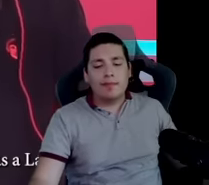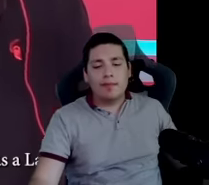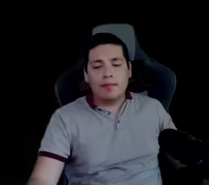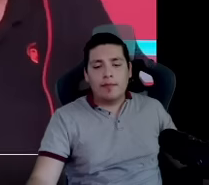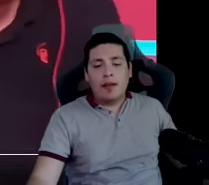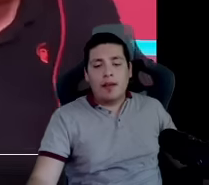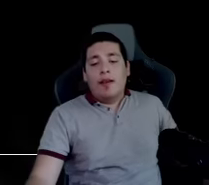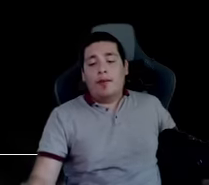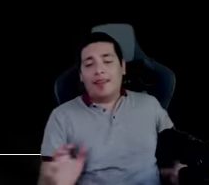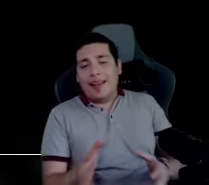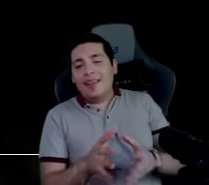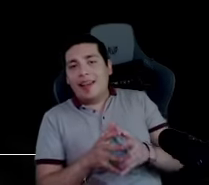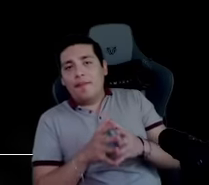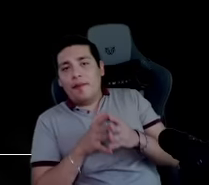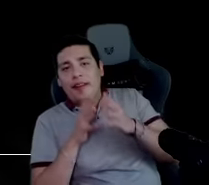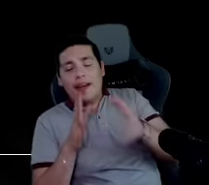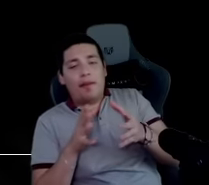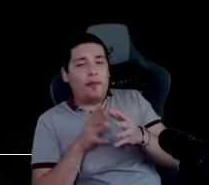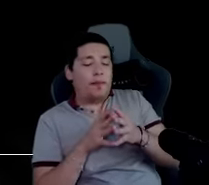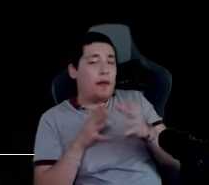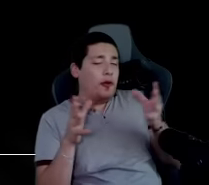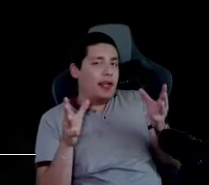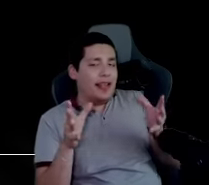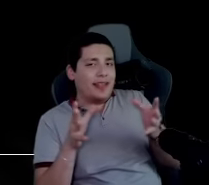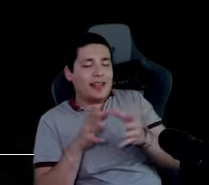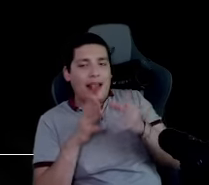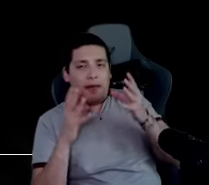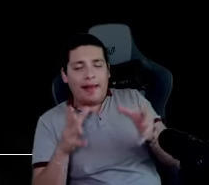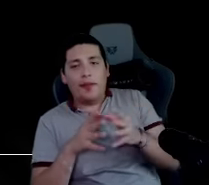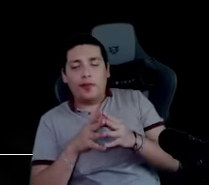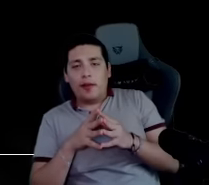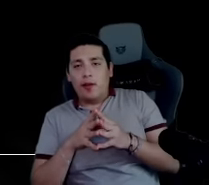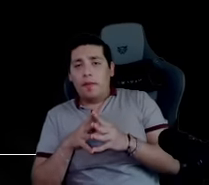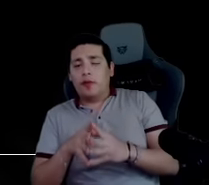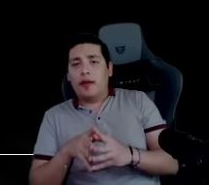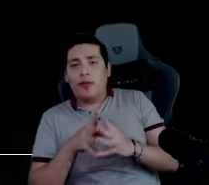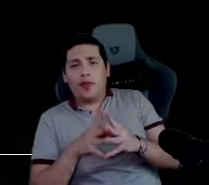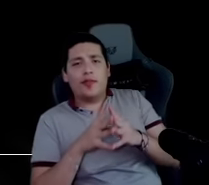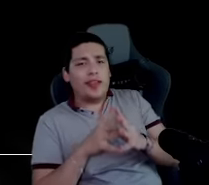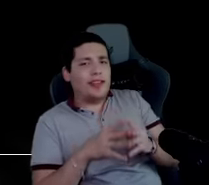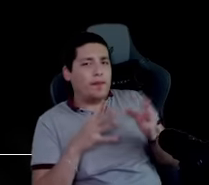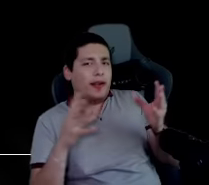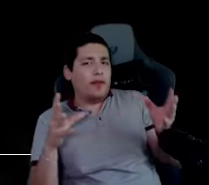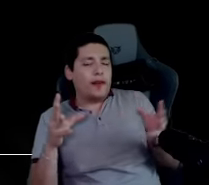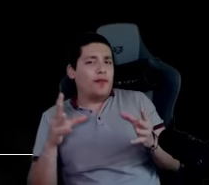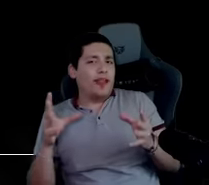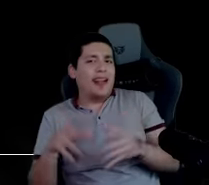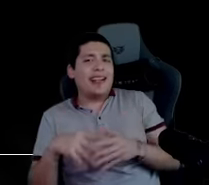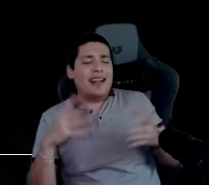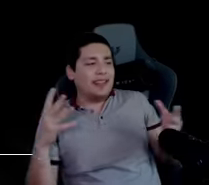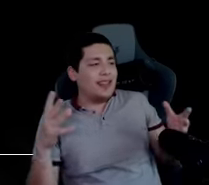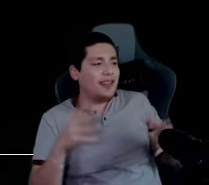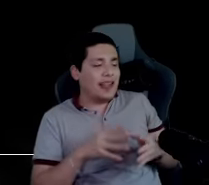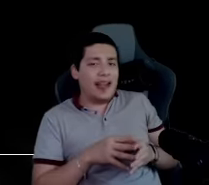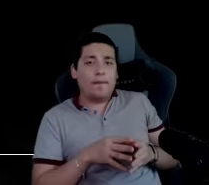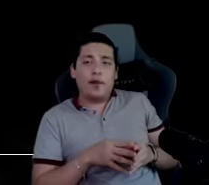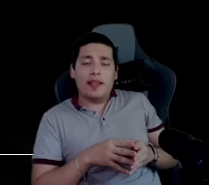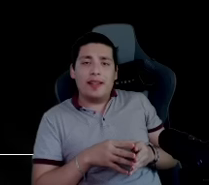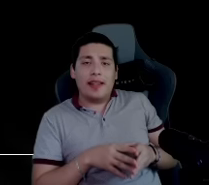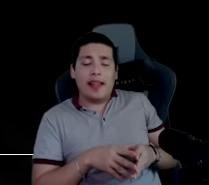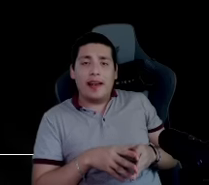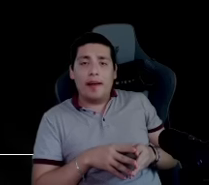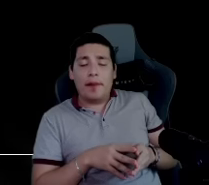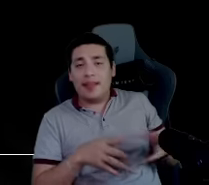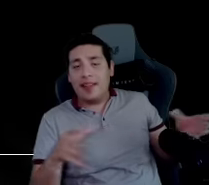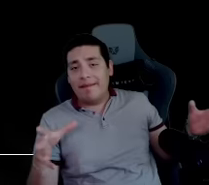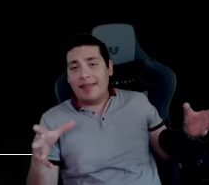bienvenidas a la base pues ahí esta familia Pablo Iglesias hablando sobre López Obrador y ustedes se preguntarán Quién es Sánchez galán